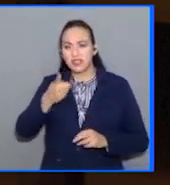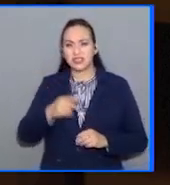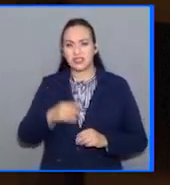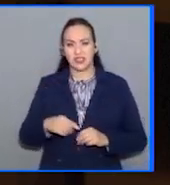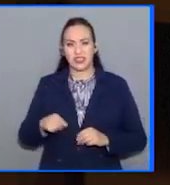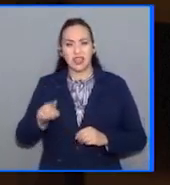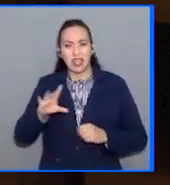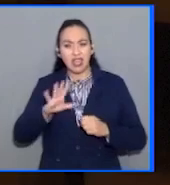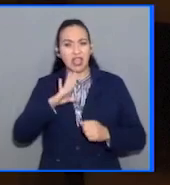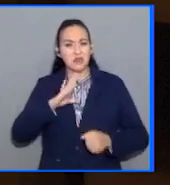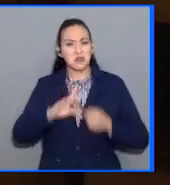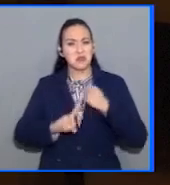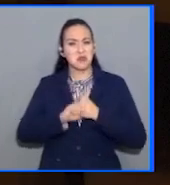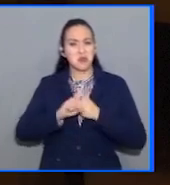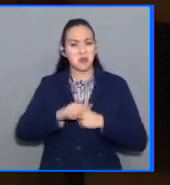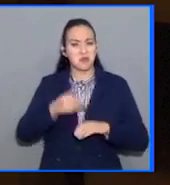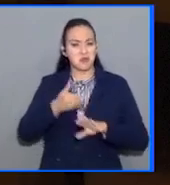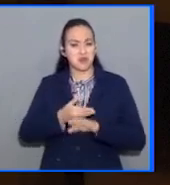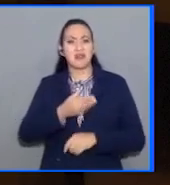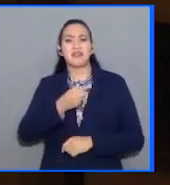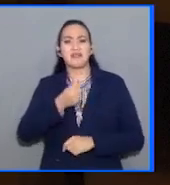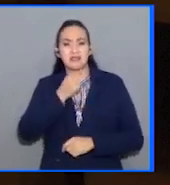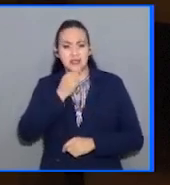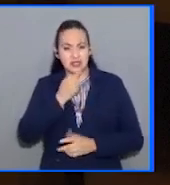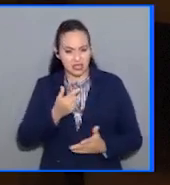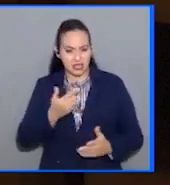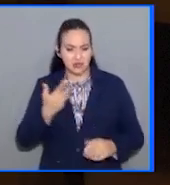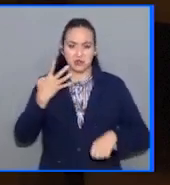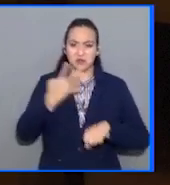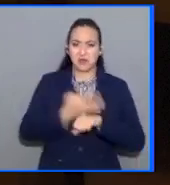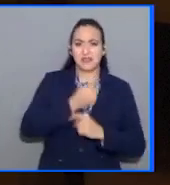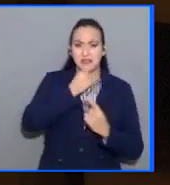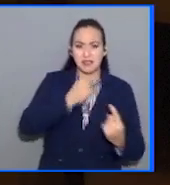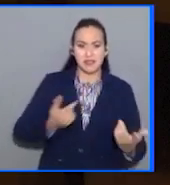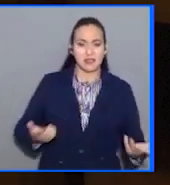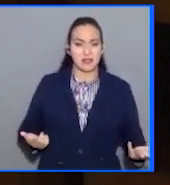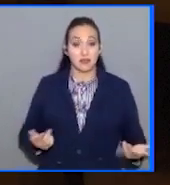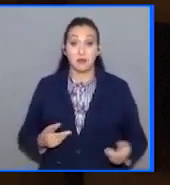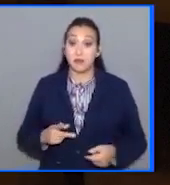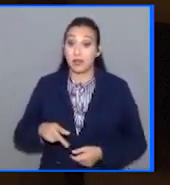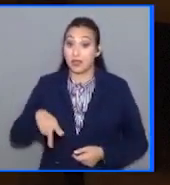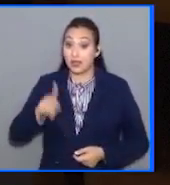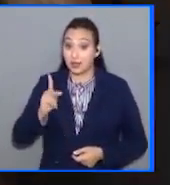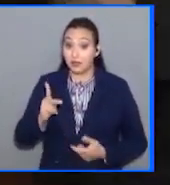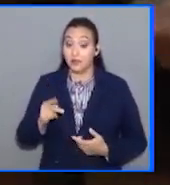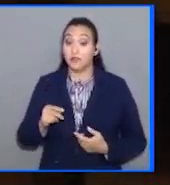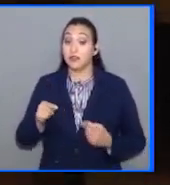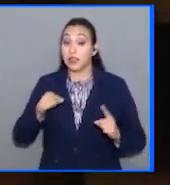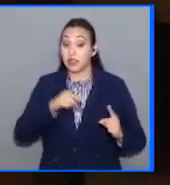consecuencias o impactos de la pena impuesta a sus hijos, sino que directamente reciben una sanción que